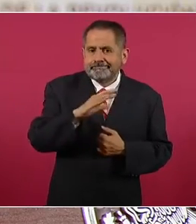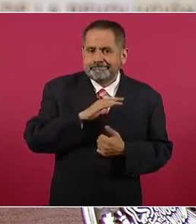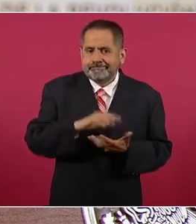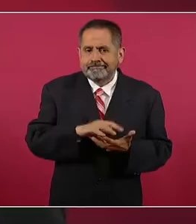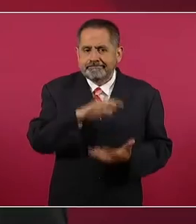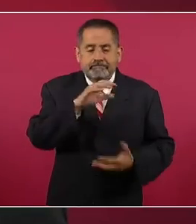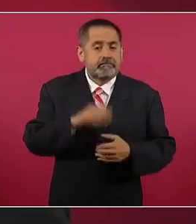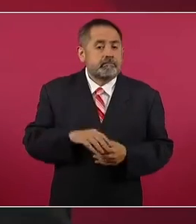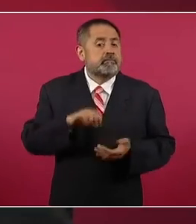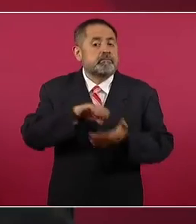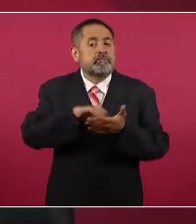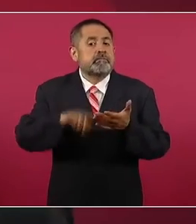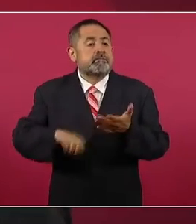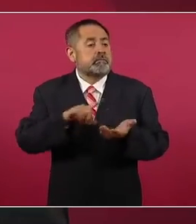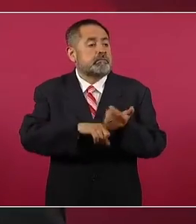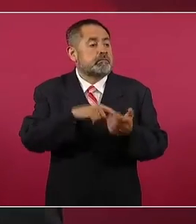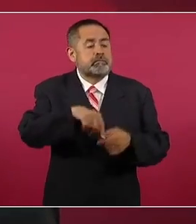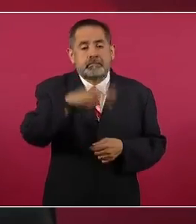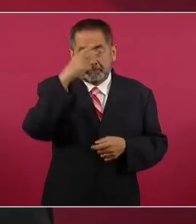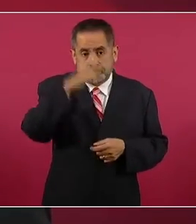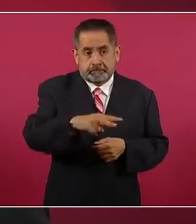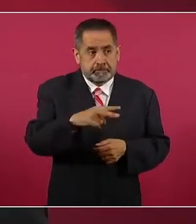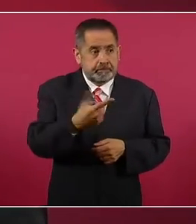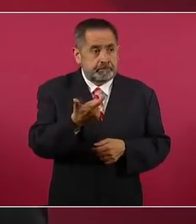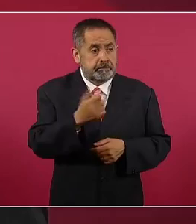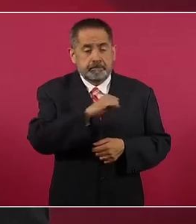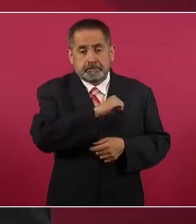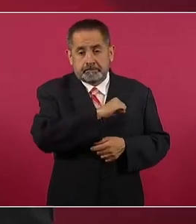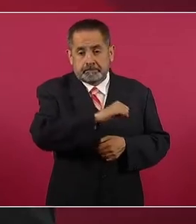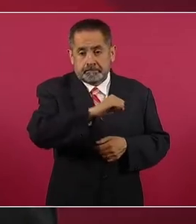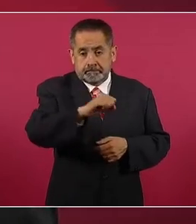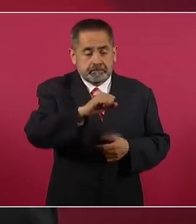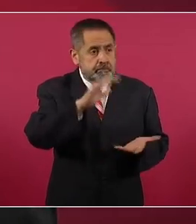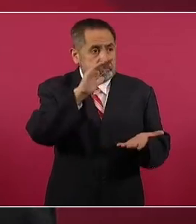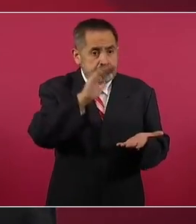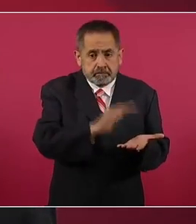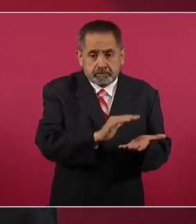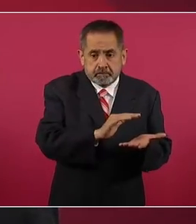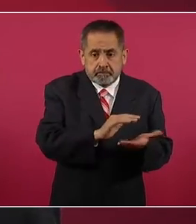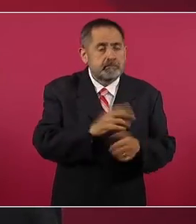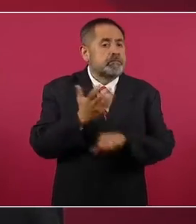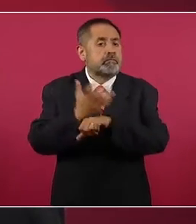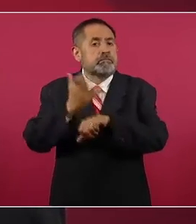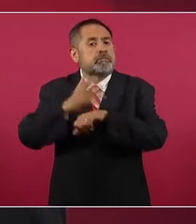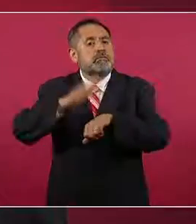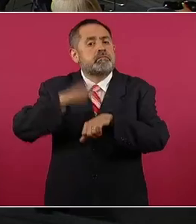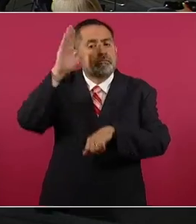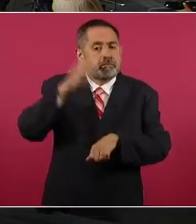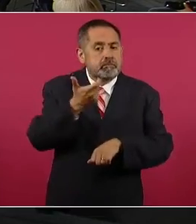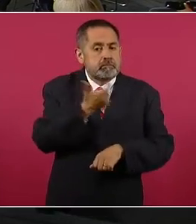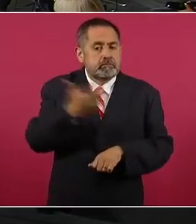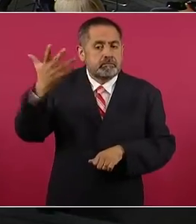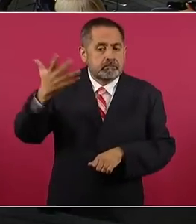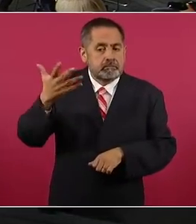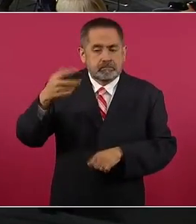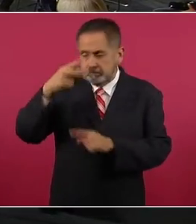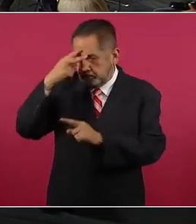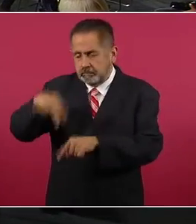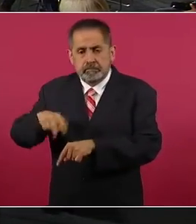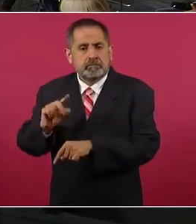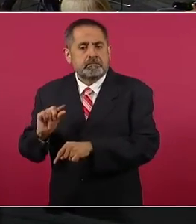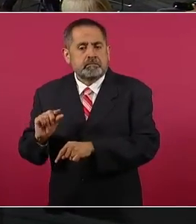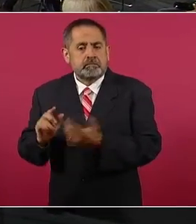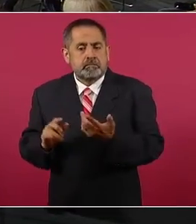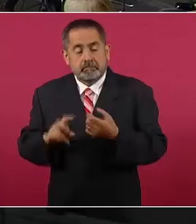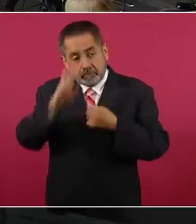La inflación en México es menor a la inflación de Estados Unidos, a la inflación